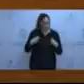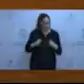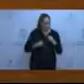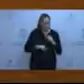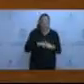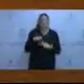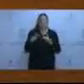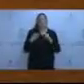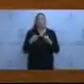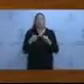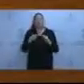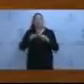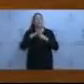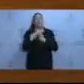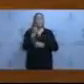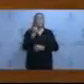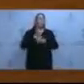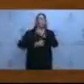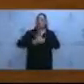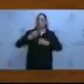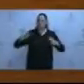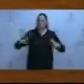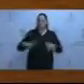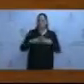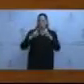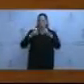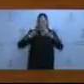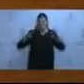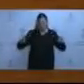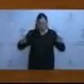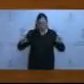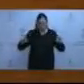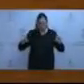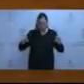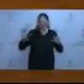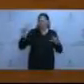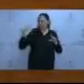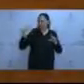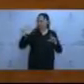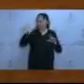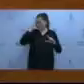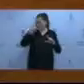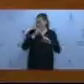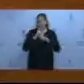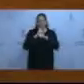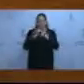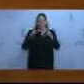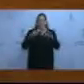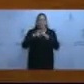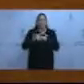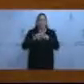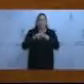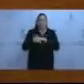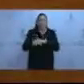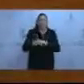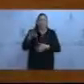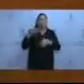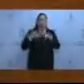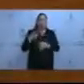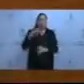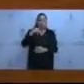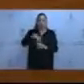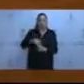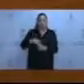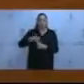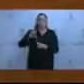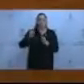se refiere a la situación económica de la sociedad. Usted en febrero anunciaba la tramitación en el juzgado y un acuerdo del